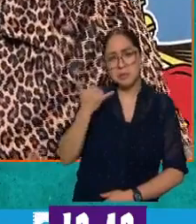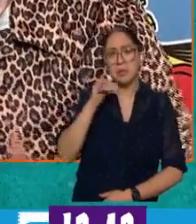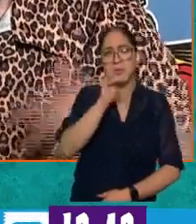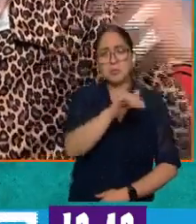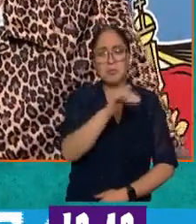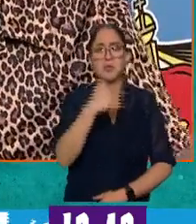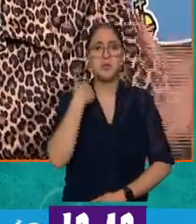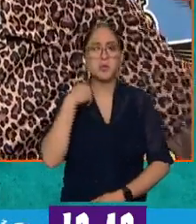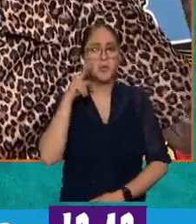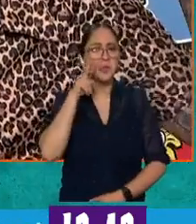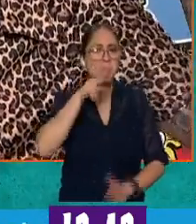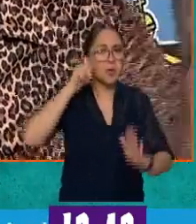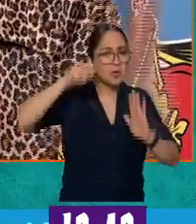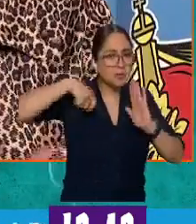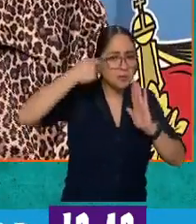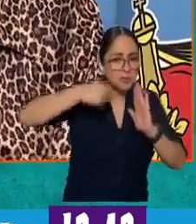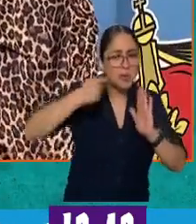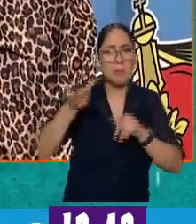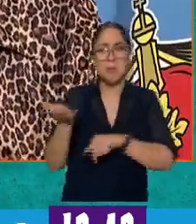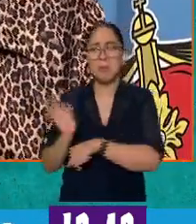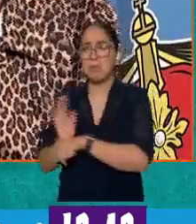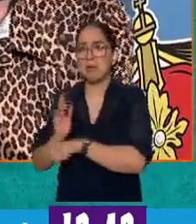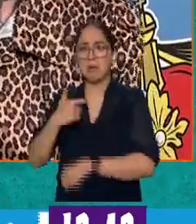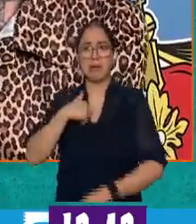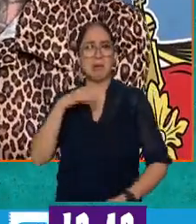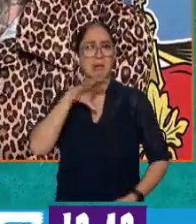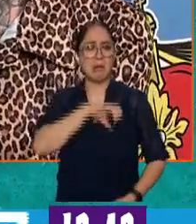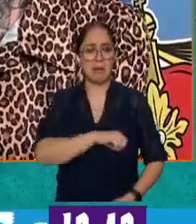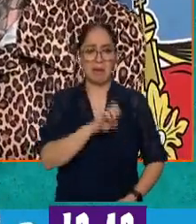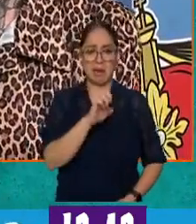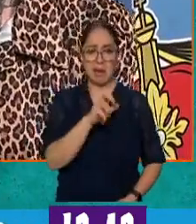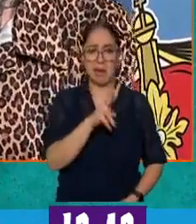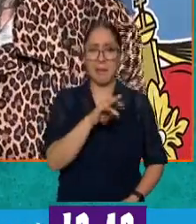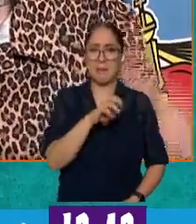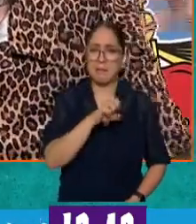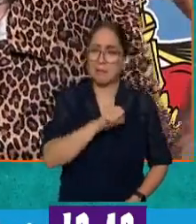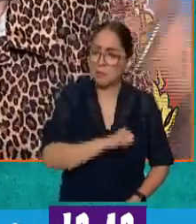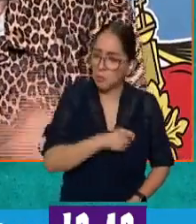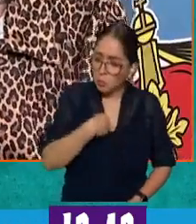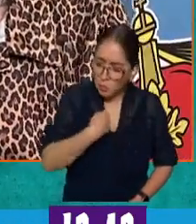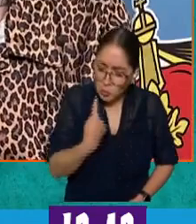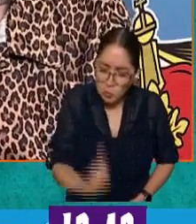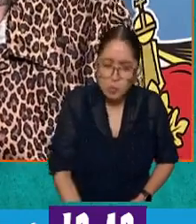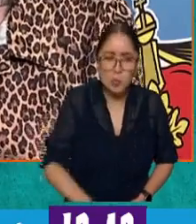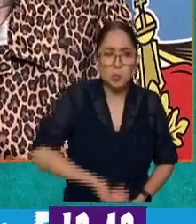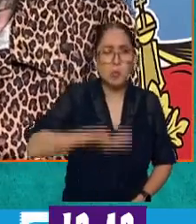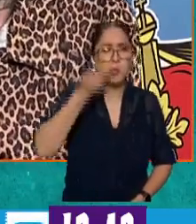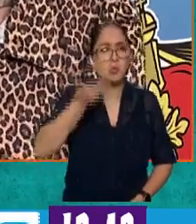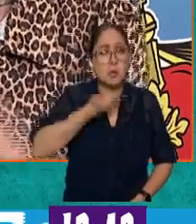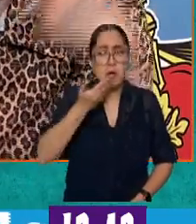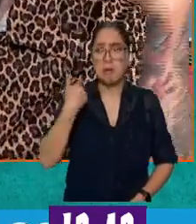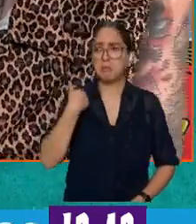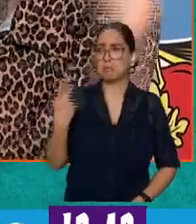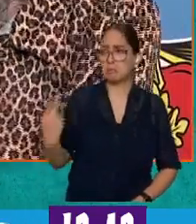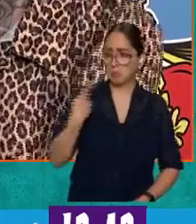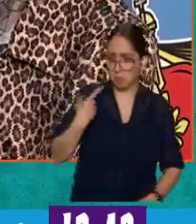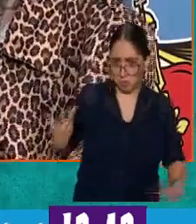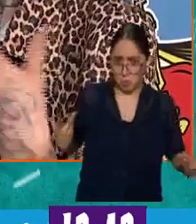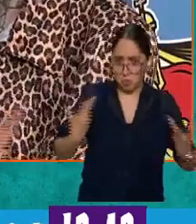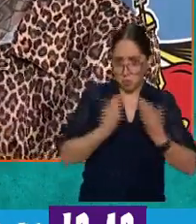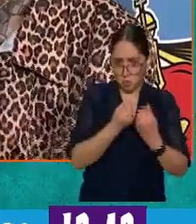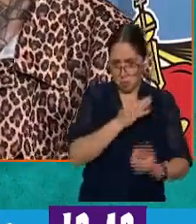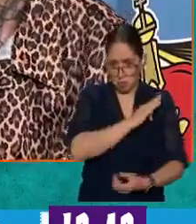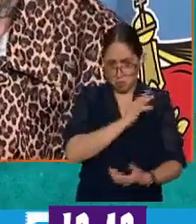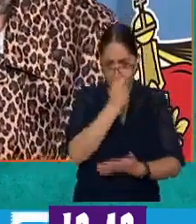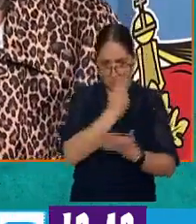de ver los documentales, las películas, soy fan de Elvis desde niño, entonces quiero ver si hacemos un proyecto y qué mejor